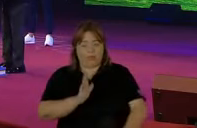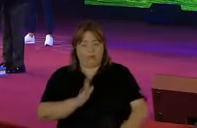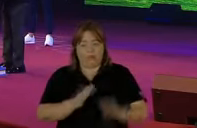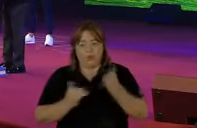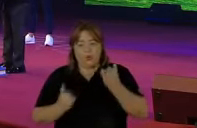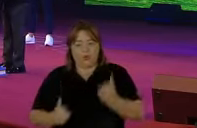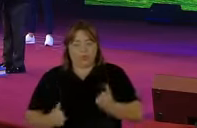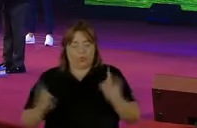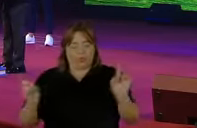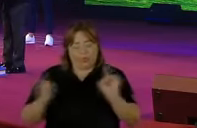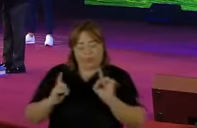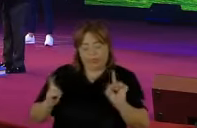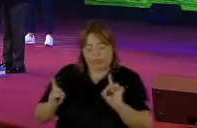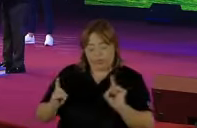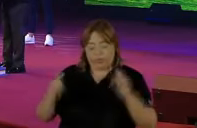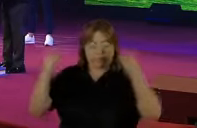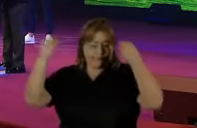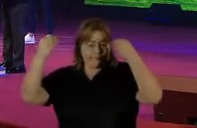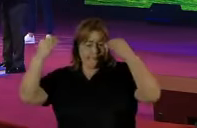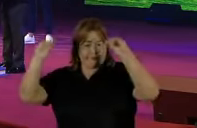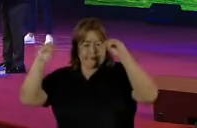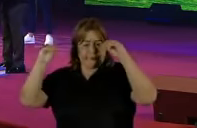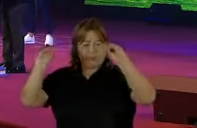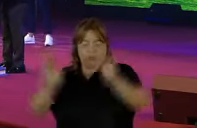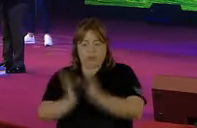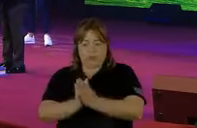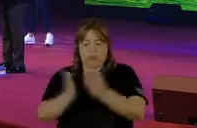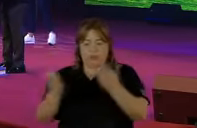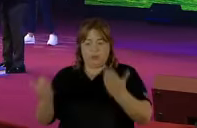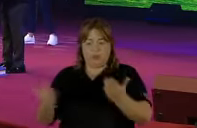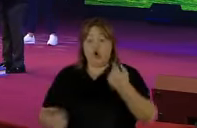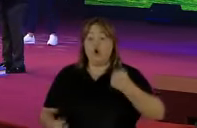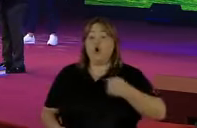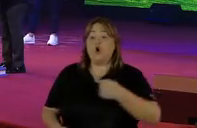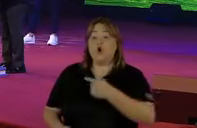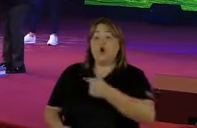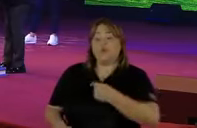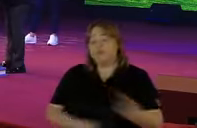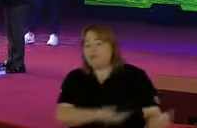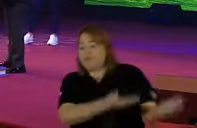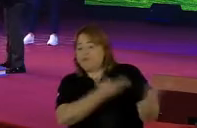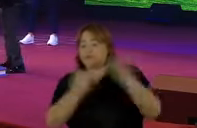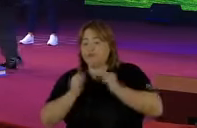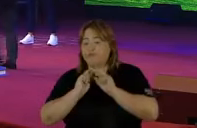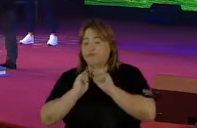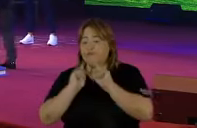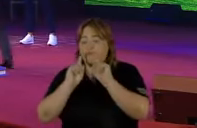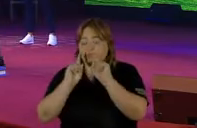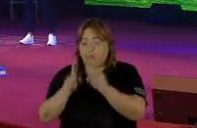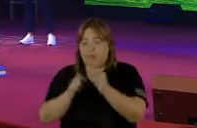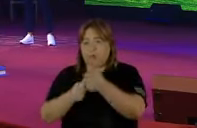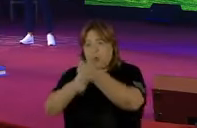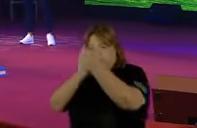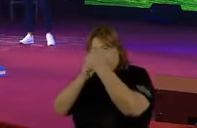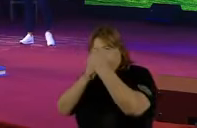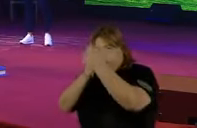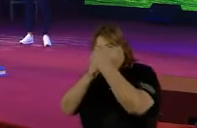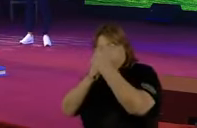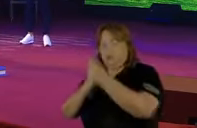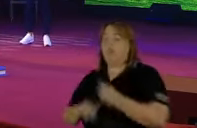la librería. Diga conmigo, nos vamos de chiringa, dígalo. Nos vemos el día 1. Bendiciones, pastora.